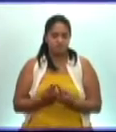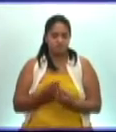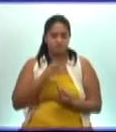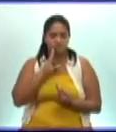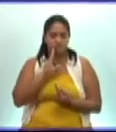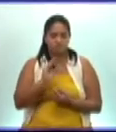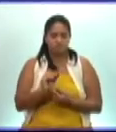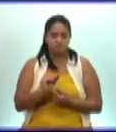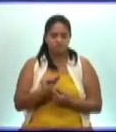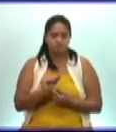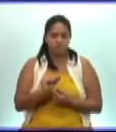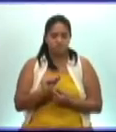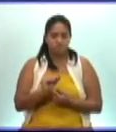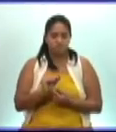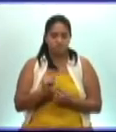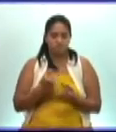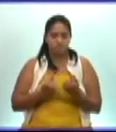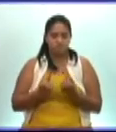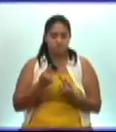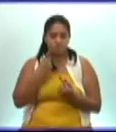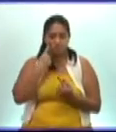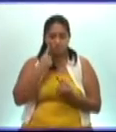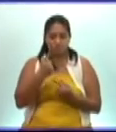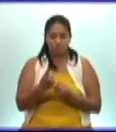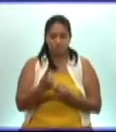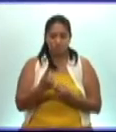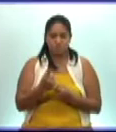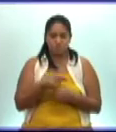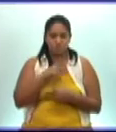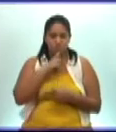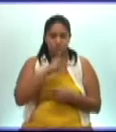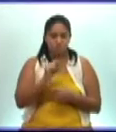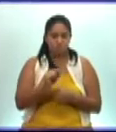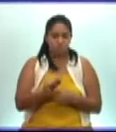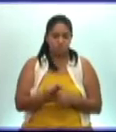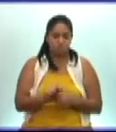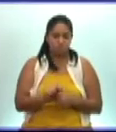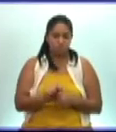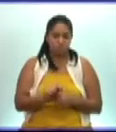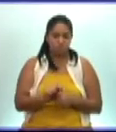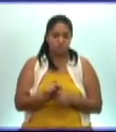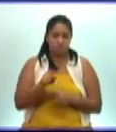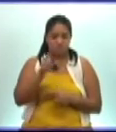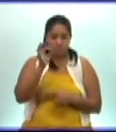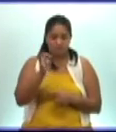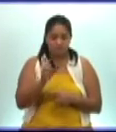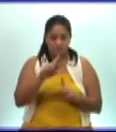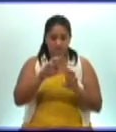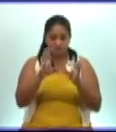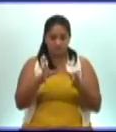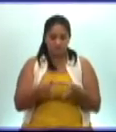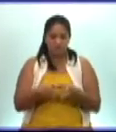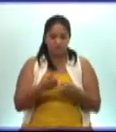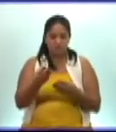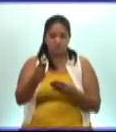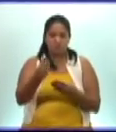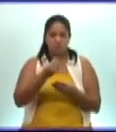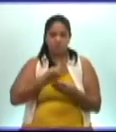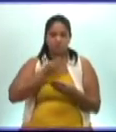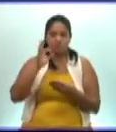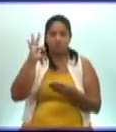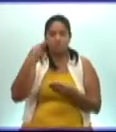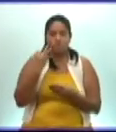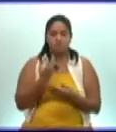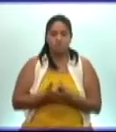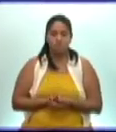un objeto y lo visualizamos es como resultado de que el objeto devuelve luz. Nosotros visualizamos los objetos